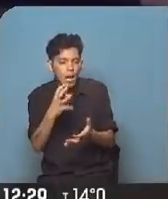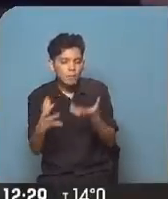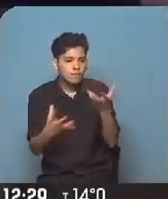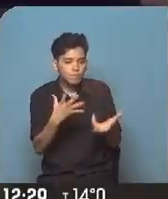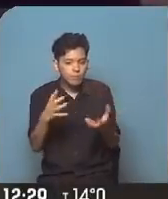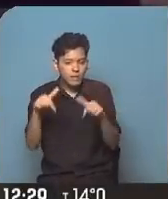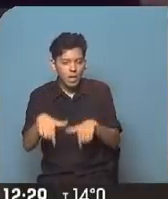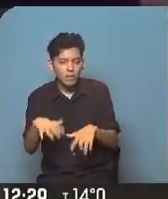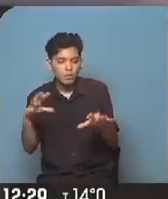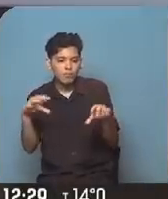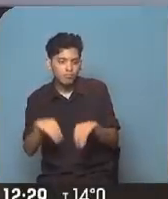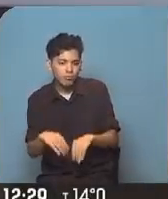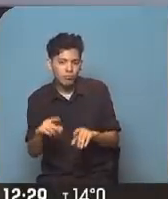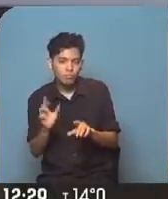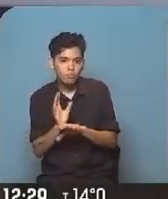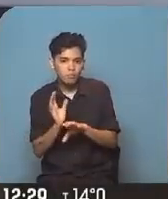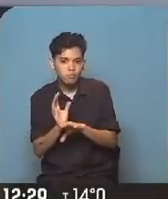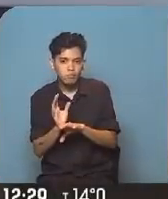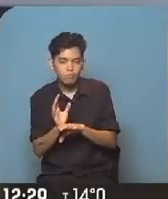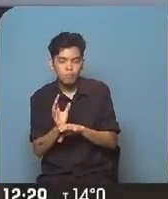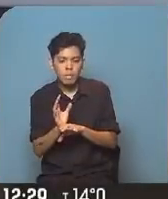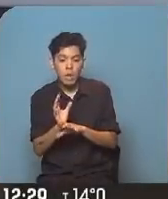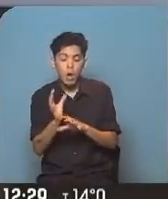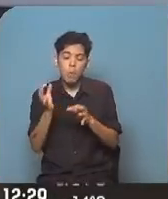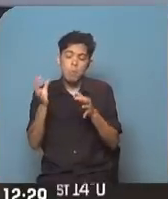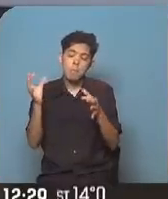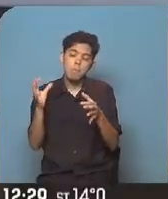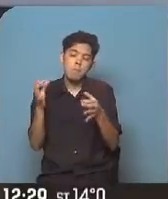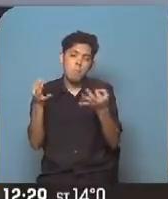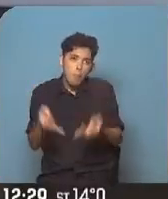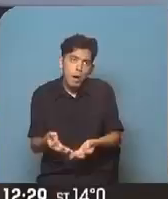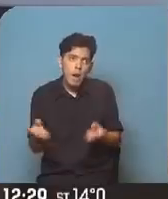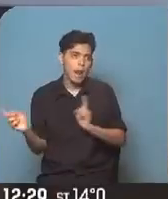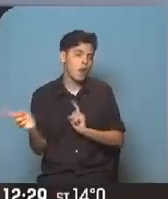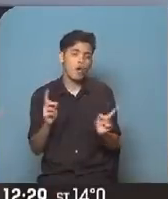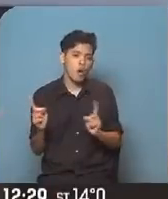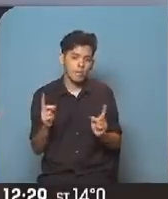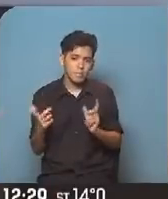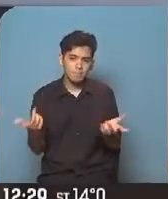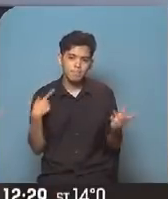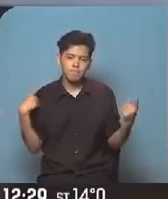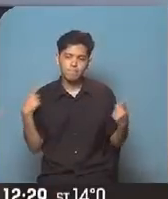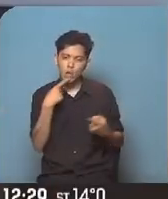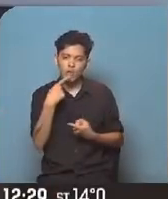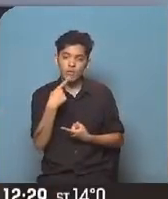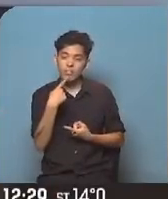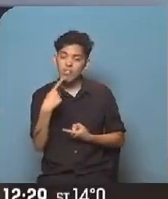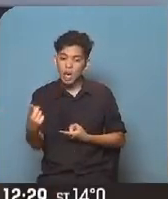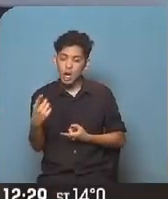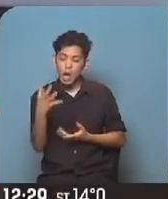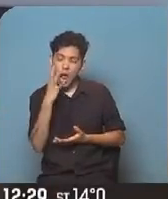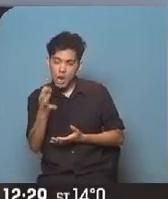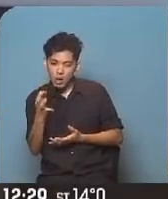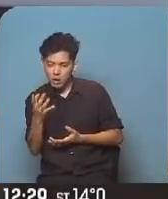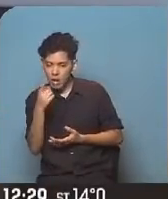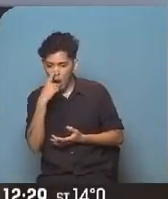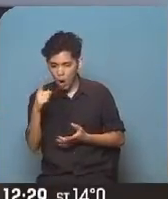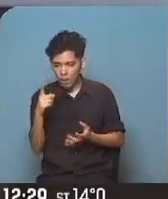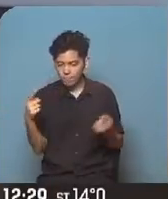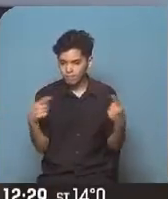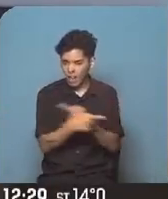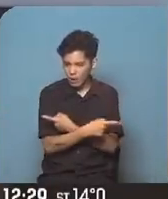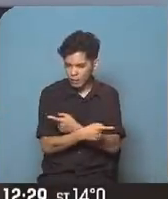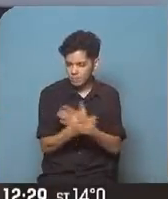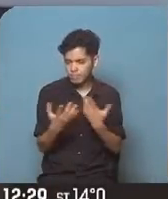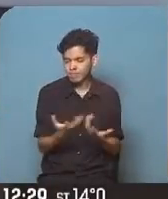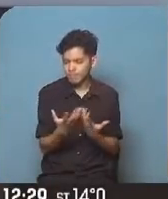veo es para mí no es una buena medida en el siguiente sentido, digamos, es contradictoria, porque nosotros estamos en un contexto recesivo, tenemos un gran